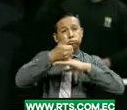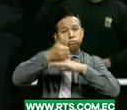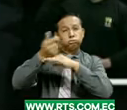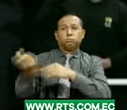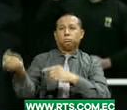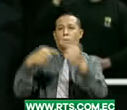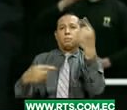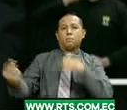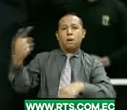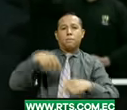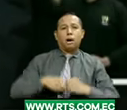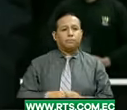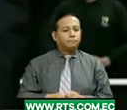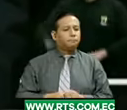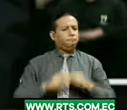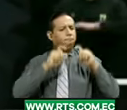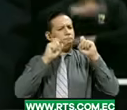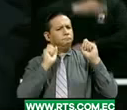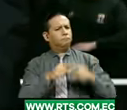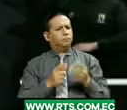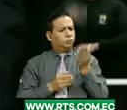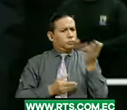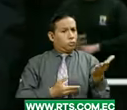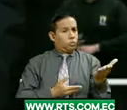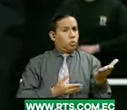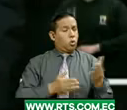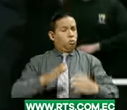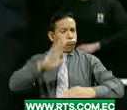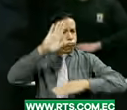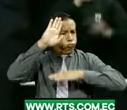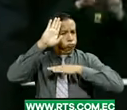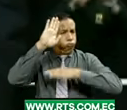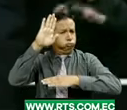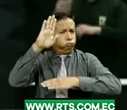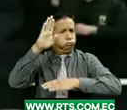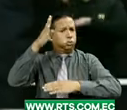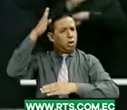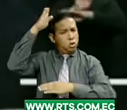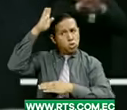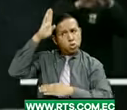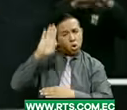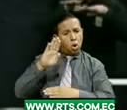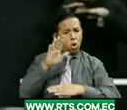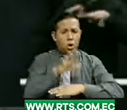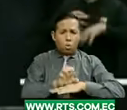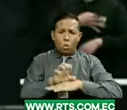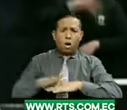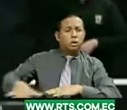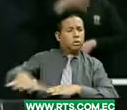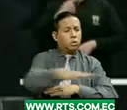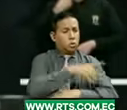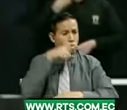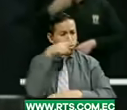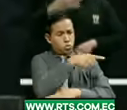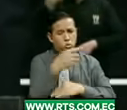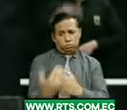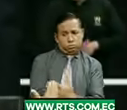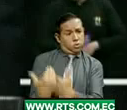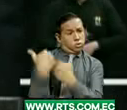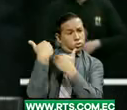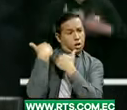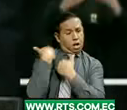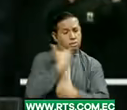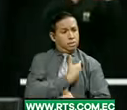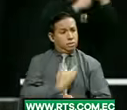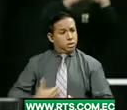¿Jura usted por su honor ante Dios y la patria que cumplirá fielmente las funciones